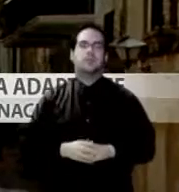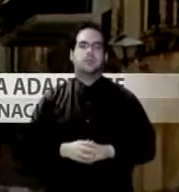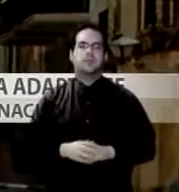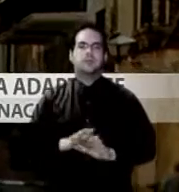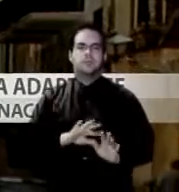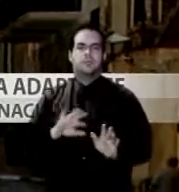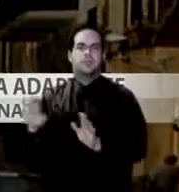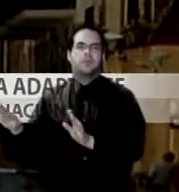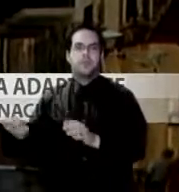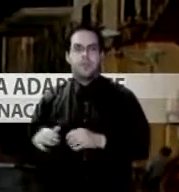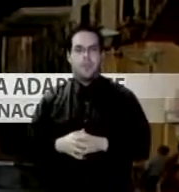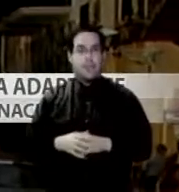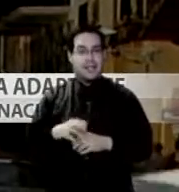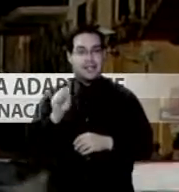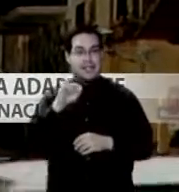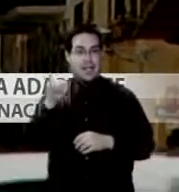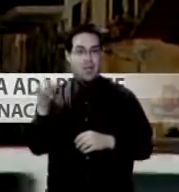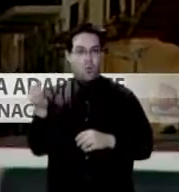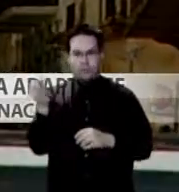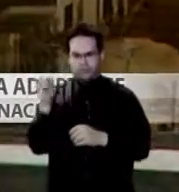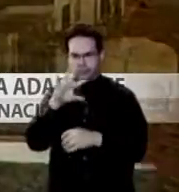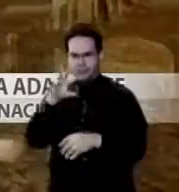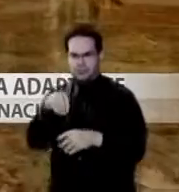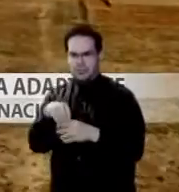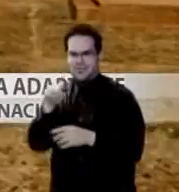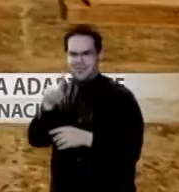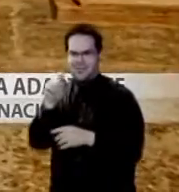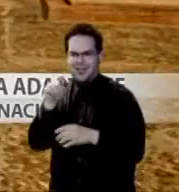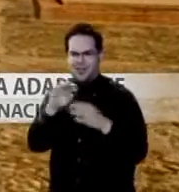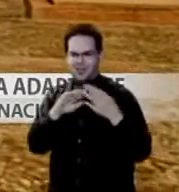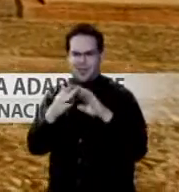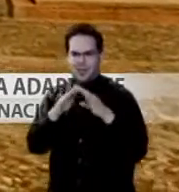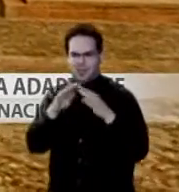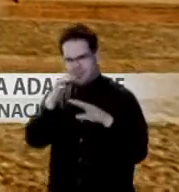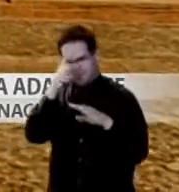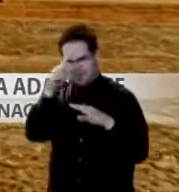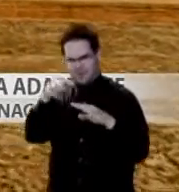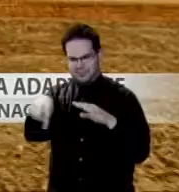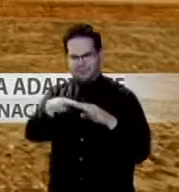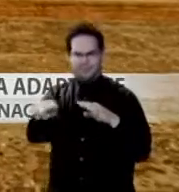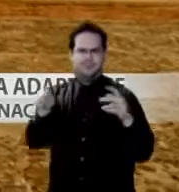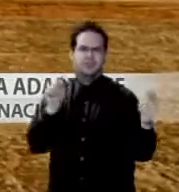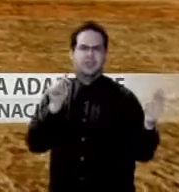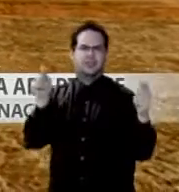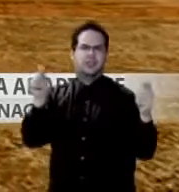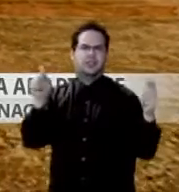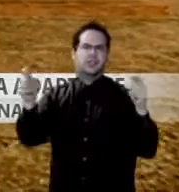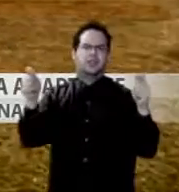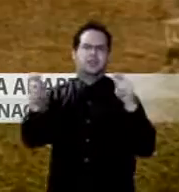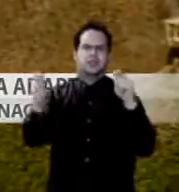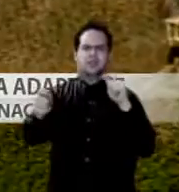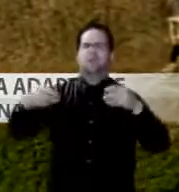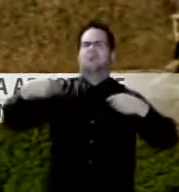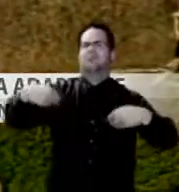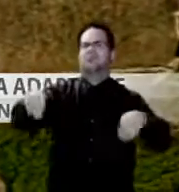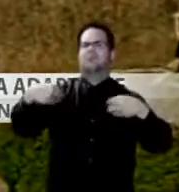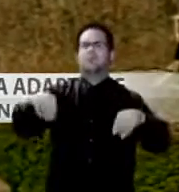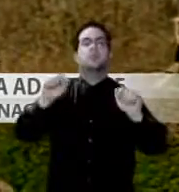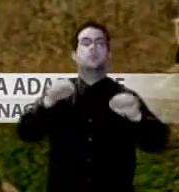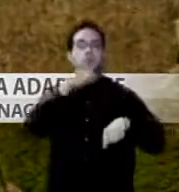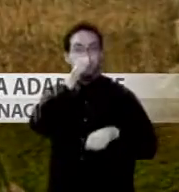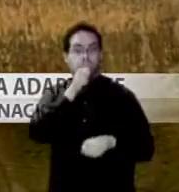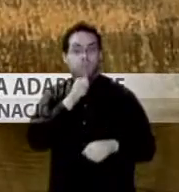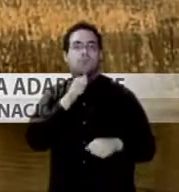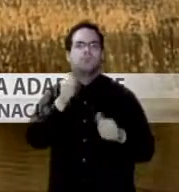100 ciudades en el mundo con mayor voluntad para adaptarse y resistir. La iniciativa de la Fundación Rockefeller es un programa internacional